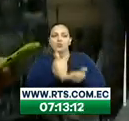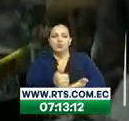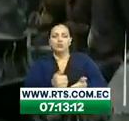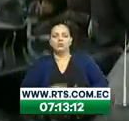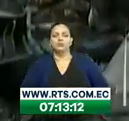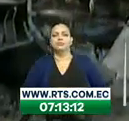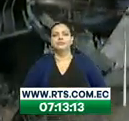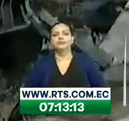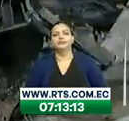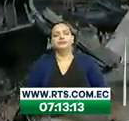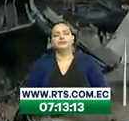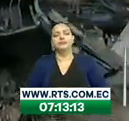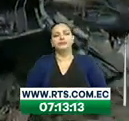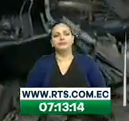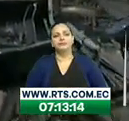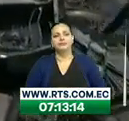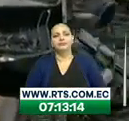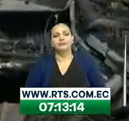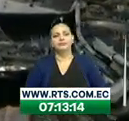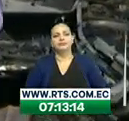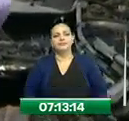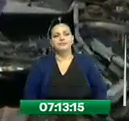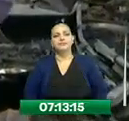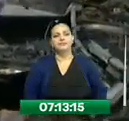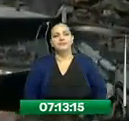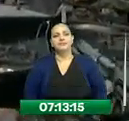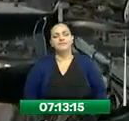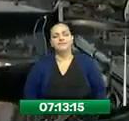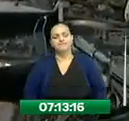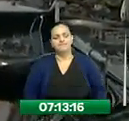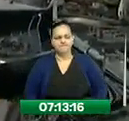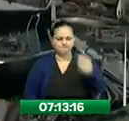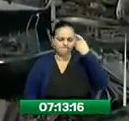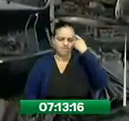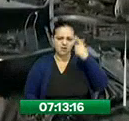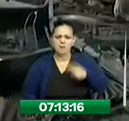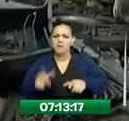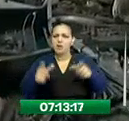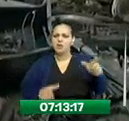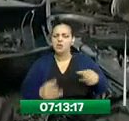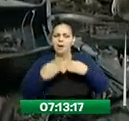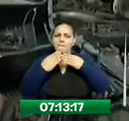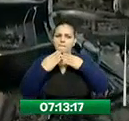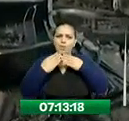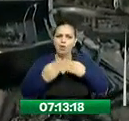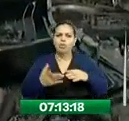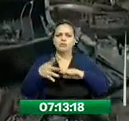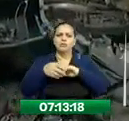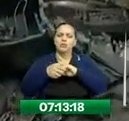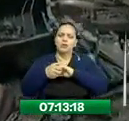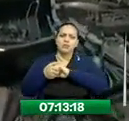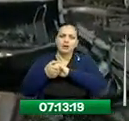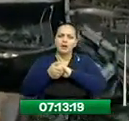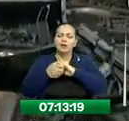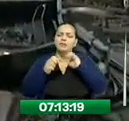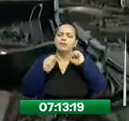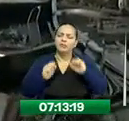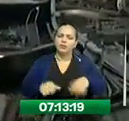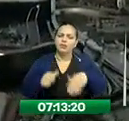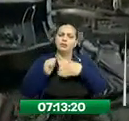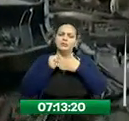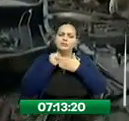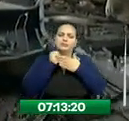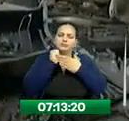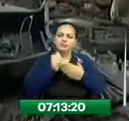esta información, y sin duda alguna, tocándole el corazón a personas caritativas como nos caracterizamos, los ecuatorianos, los